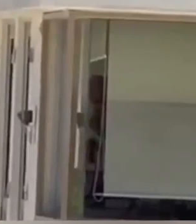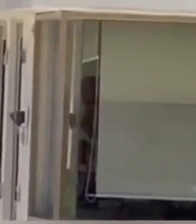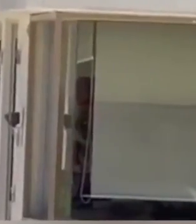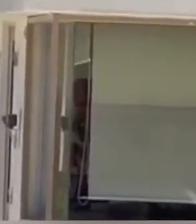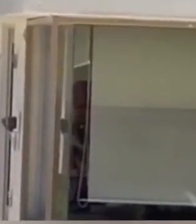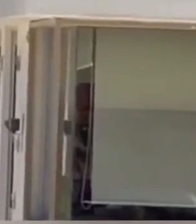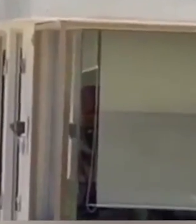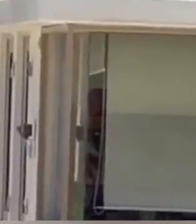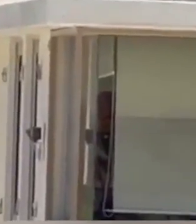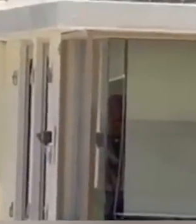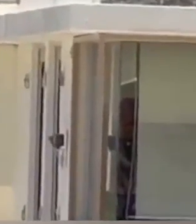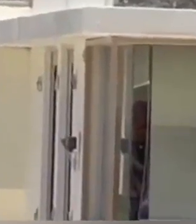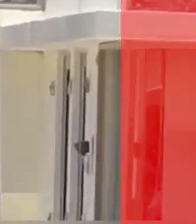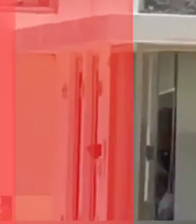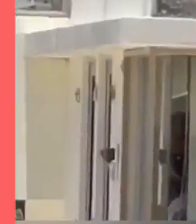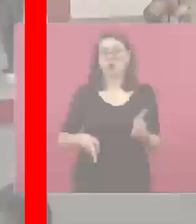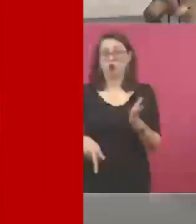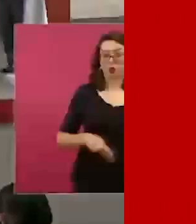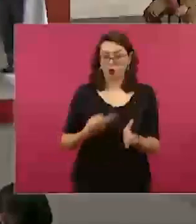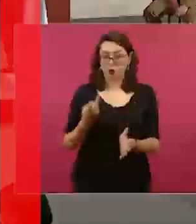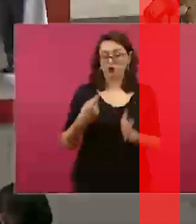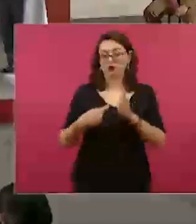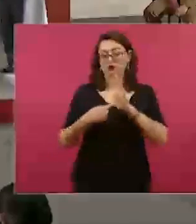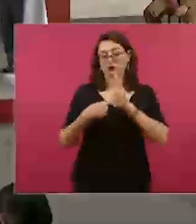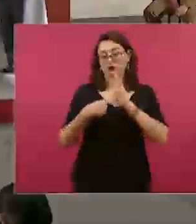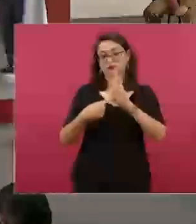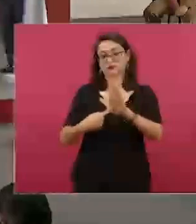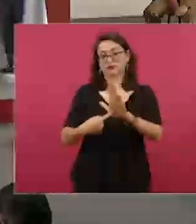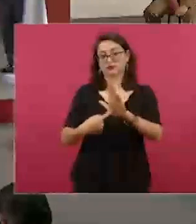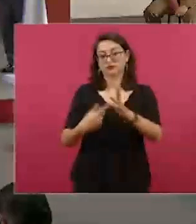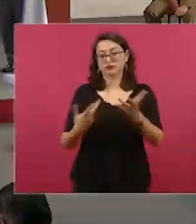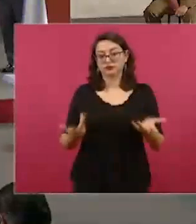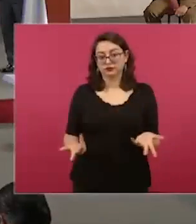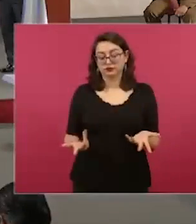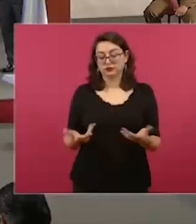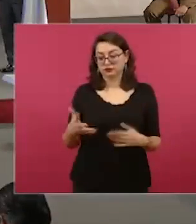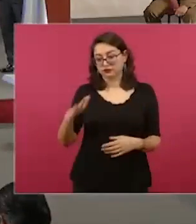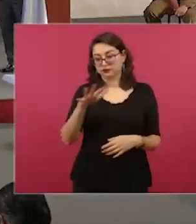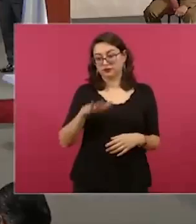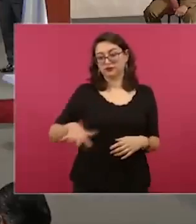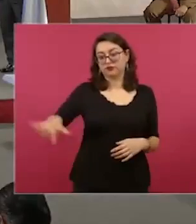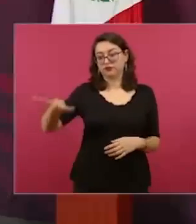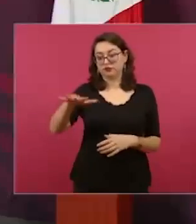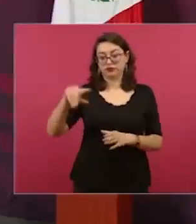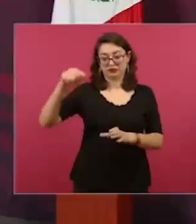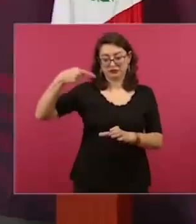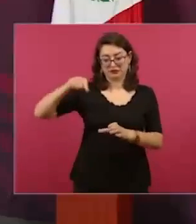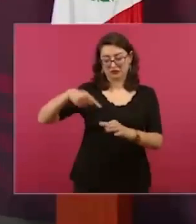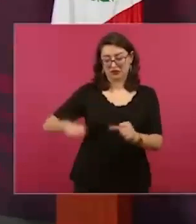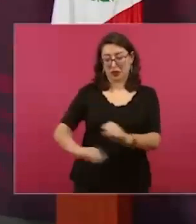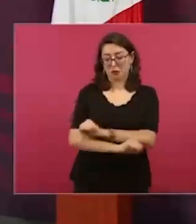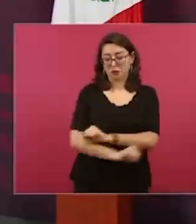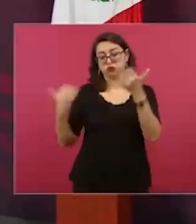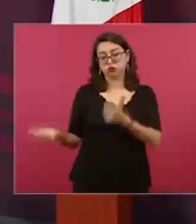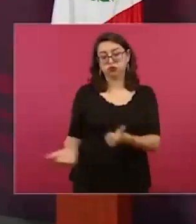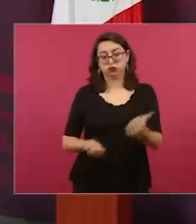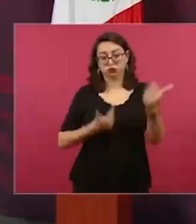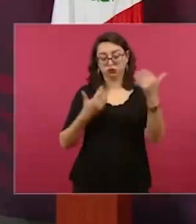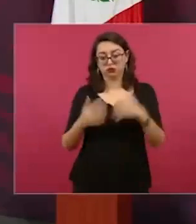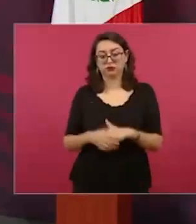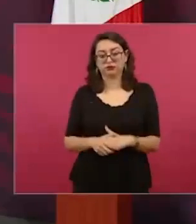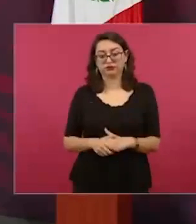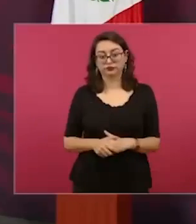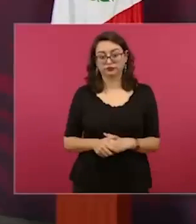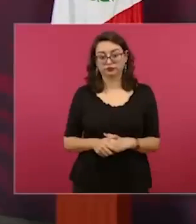6.500 millones de pesos. Que les estamos haciendo una propuesta a los de Vulcan.